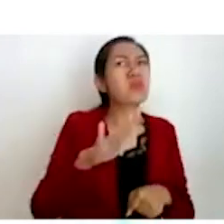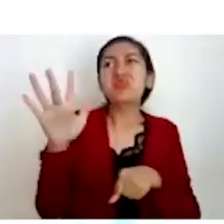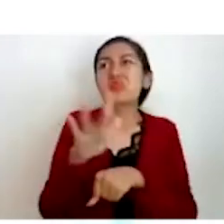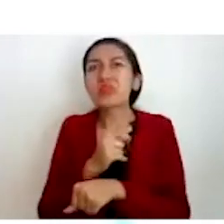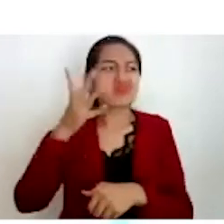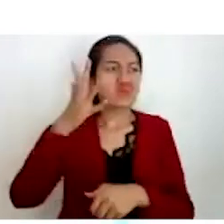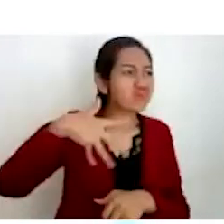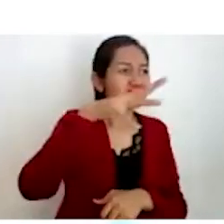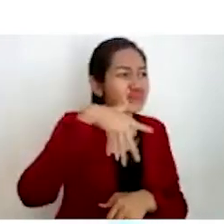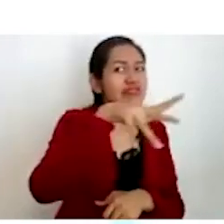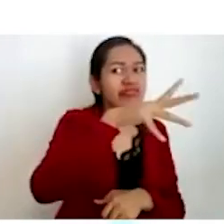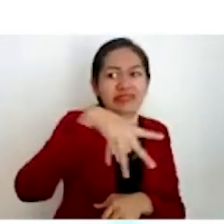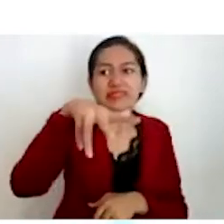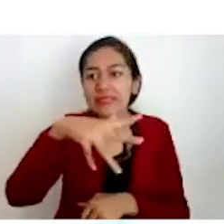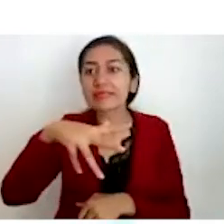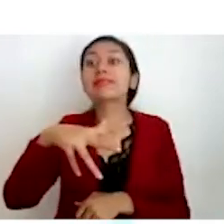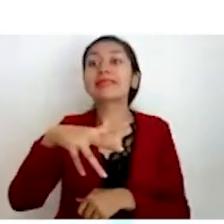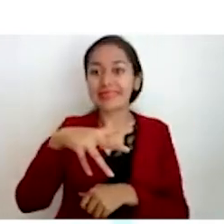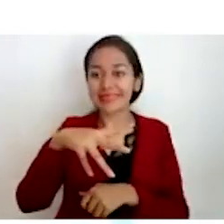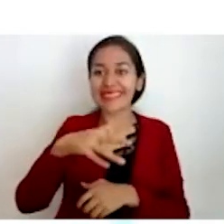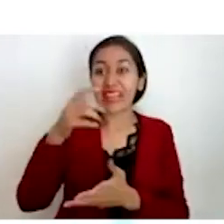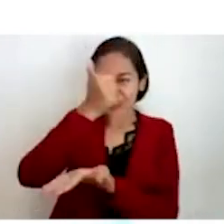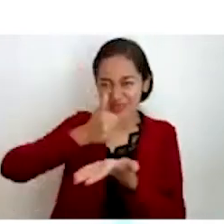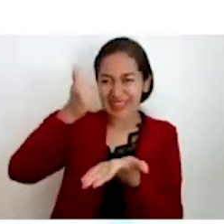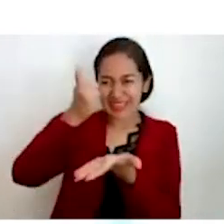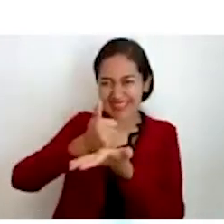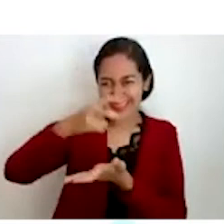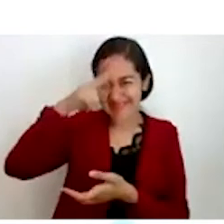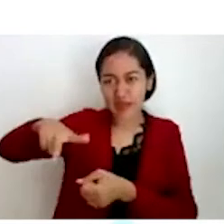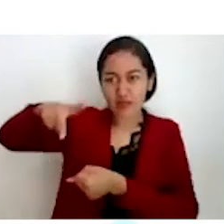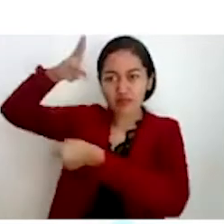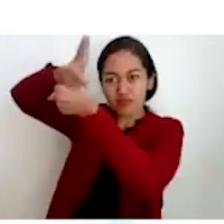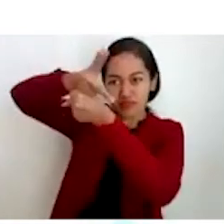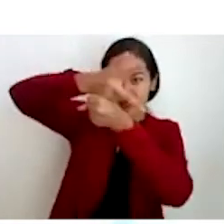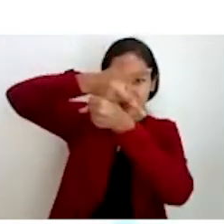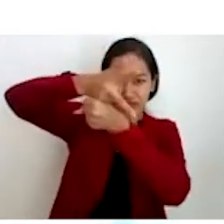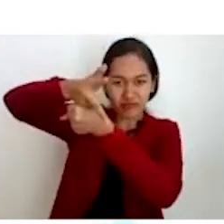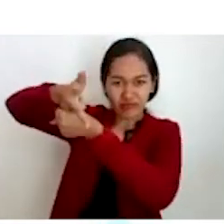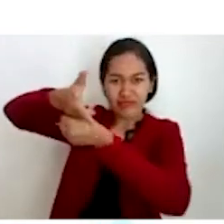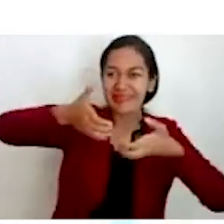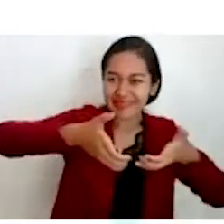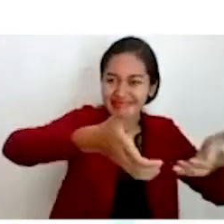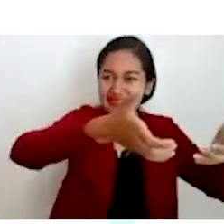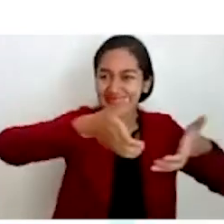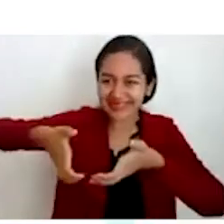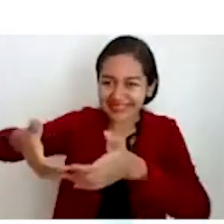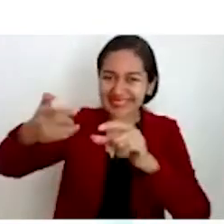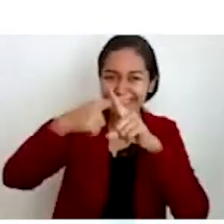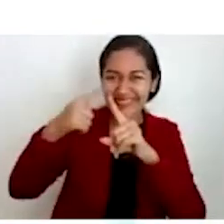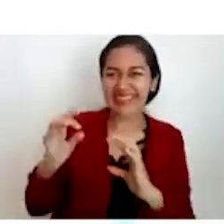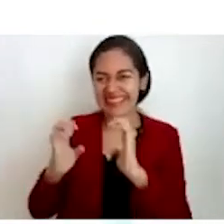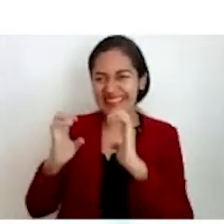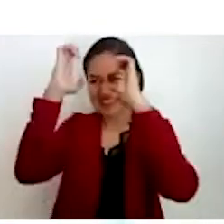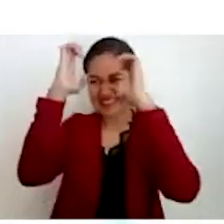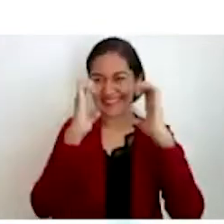México sirve de escenario, desde la Alameda hasta rincones del desarrollo de una arquitectura contemporánea mexicana, como es el caso del edificio